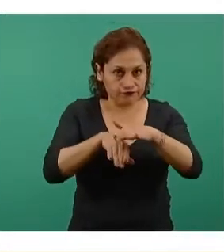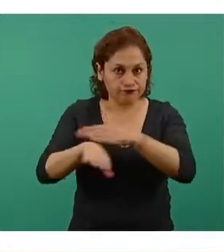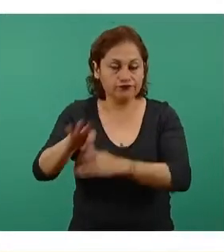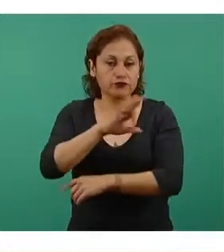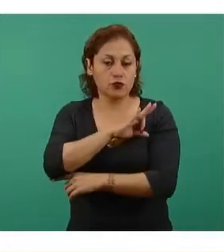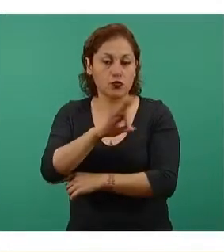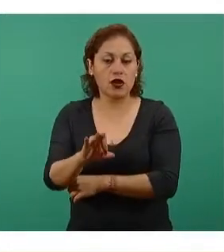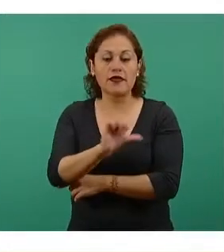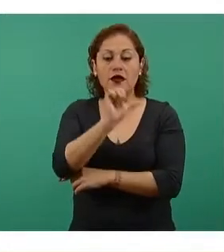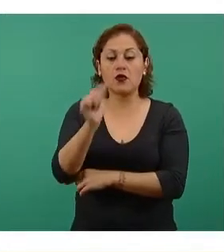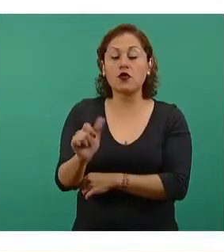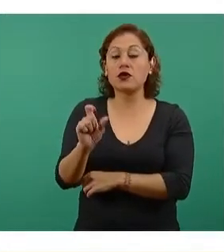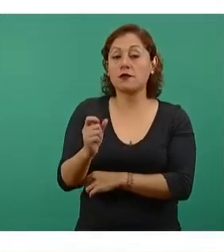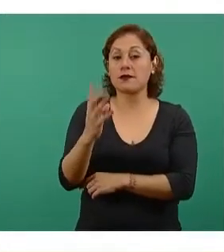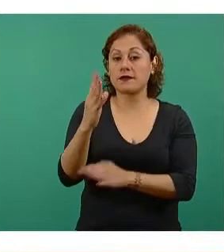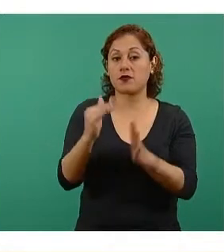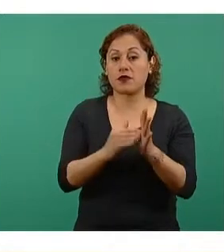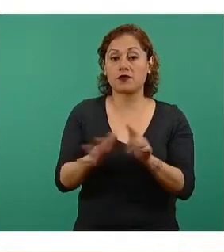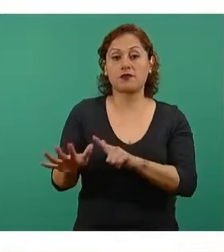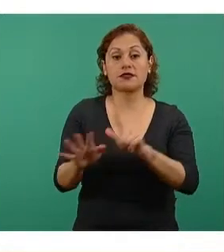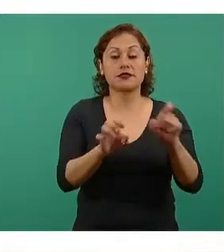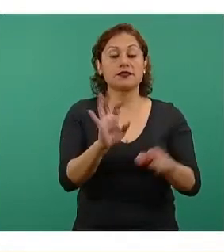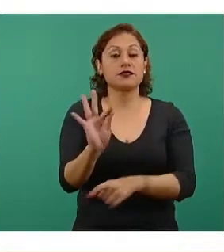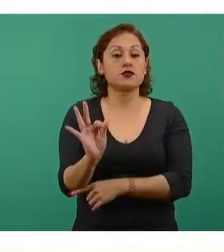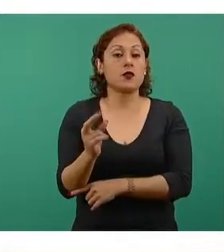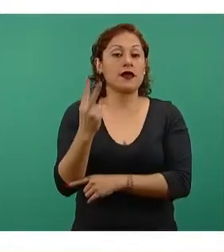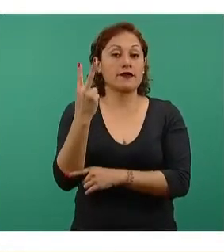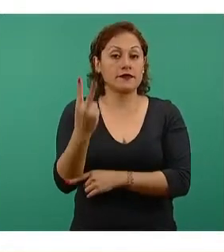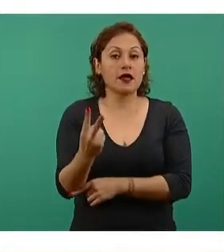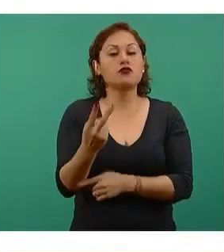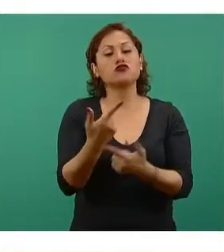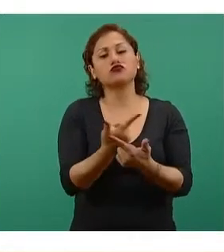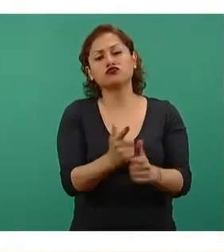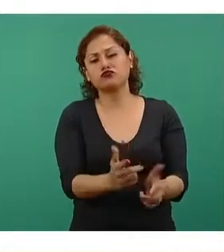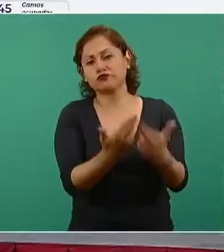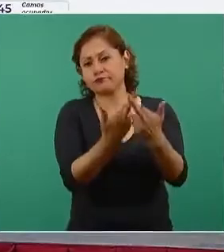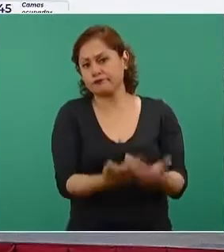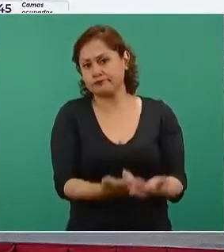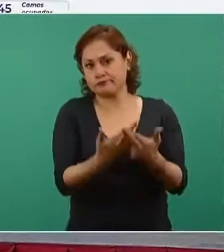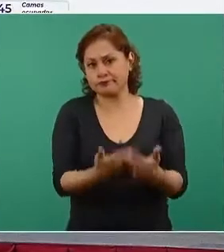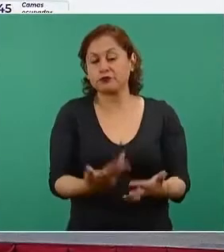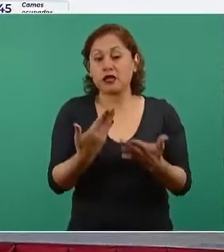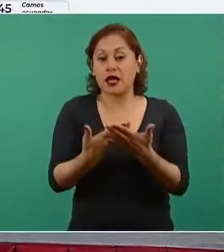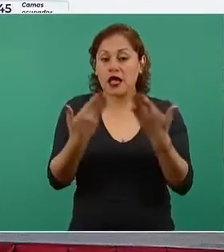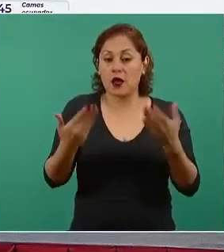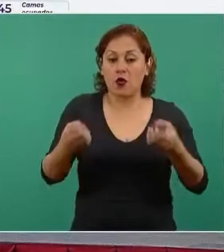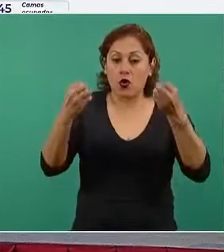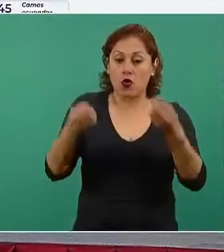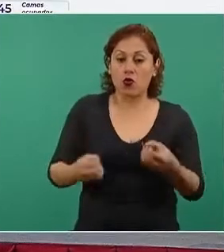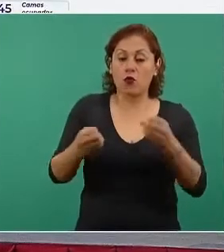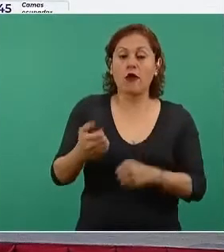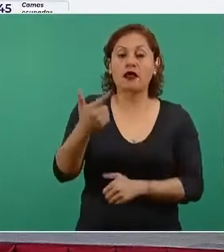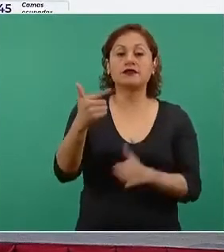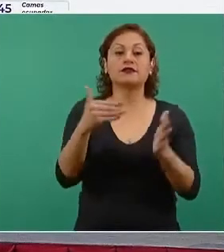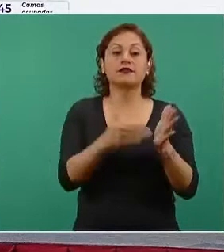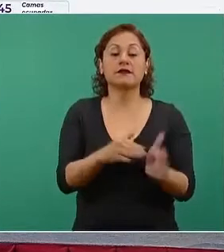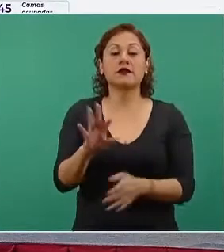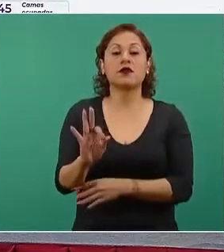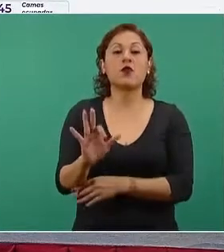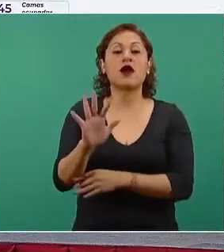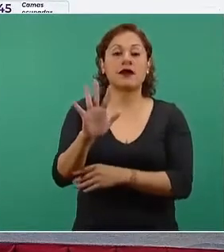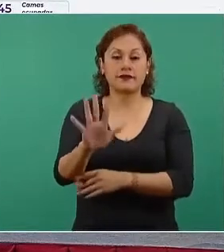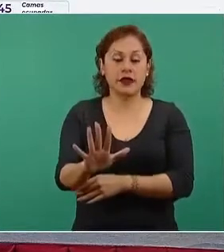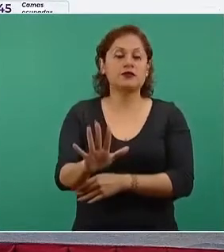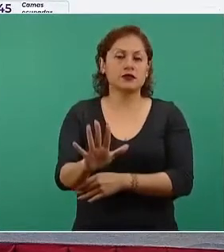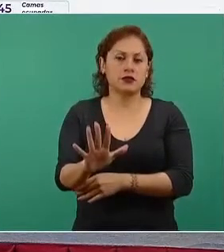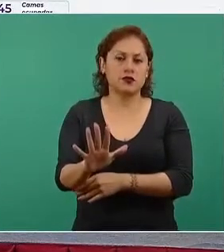afortunadamente 24,742 camas disponibles, y actualmente tenemos ocupadas 7,045 camas por